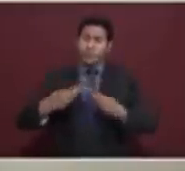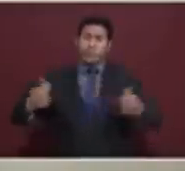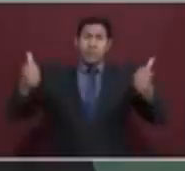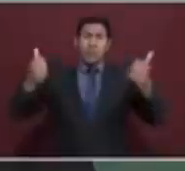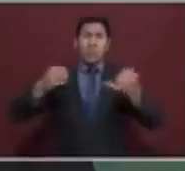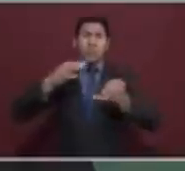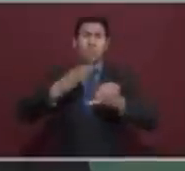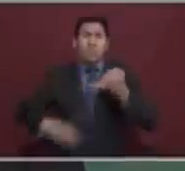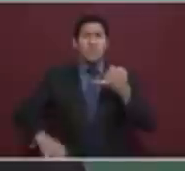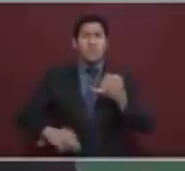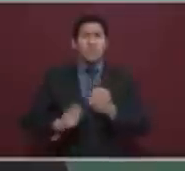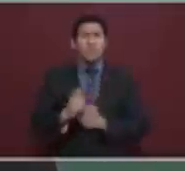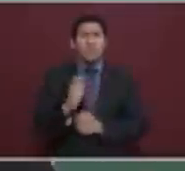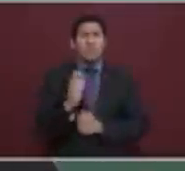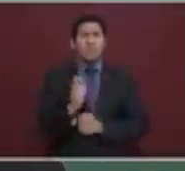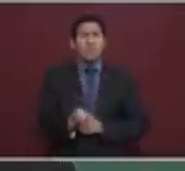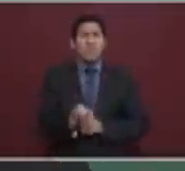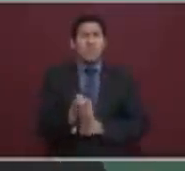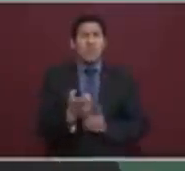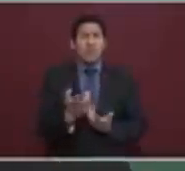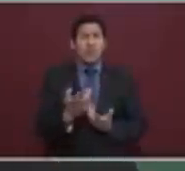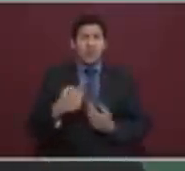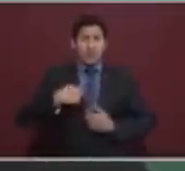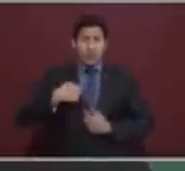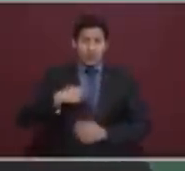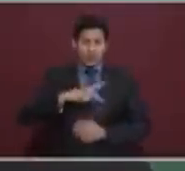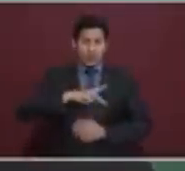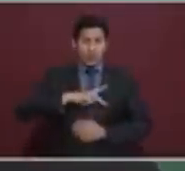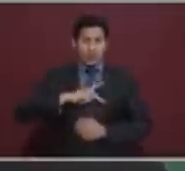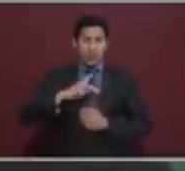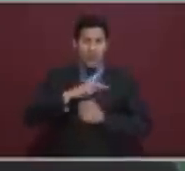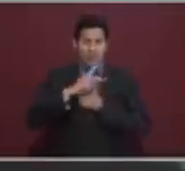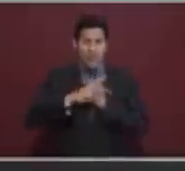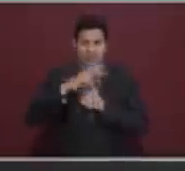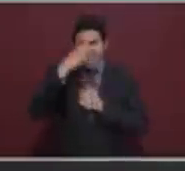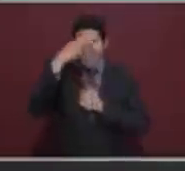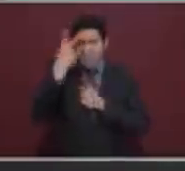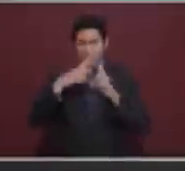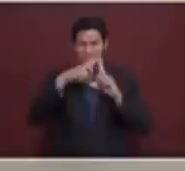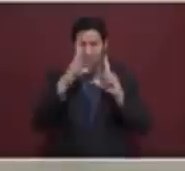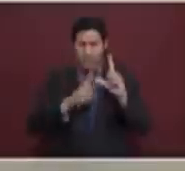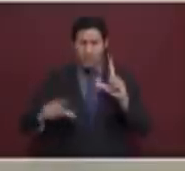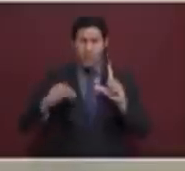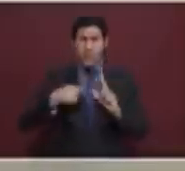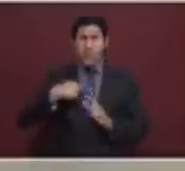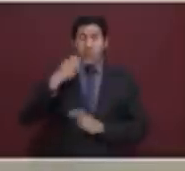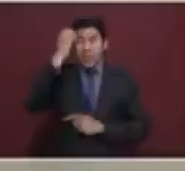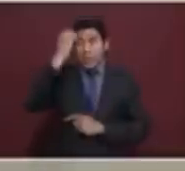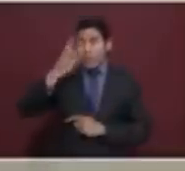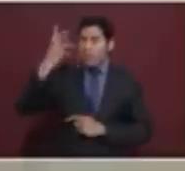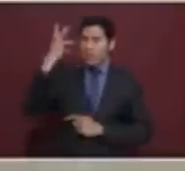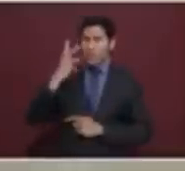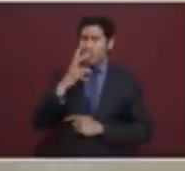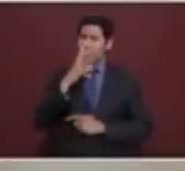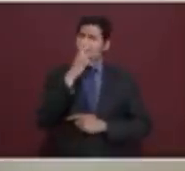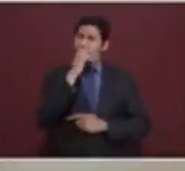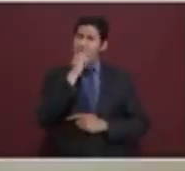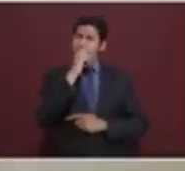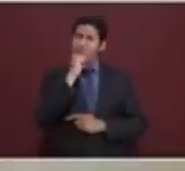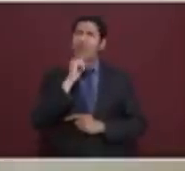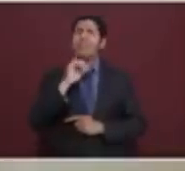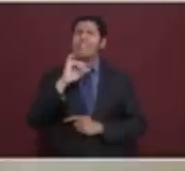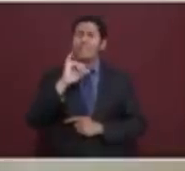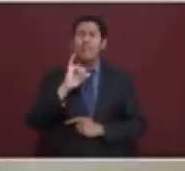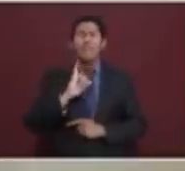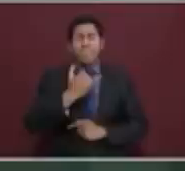nosotros no podemos olvidar o sea se perdona pero no se puede